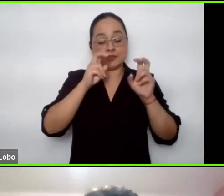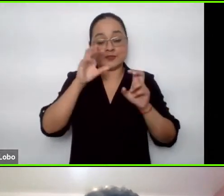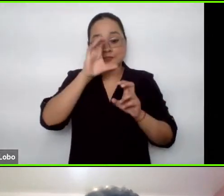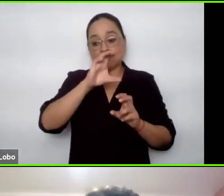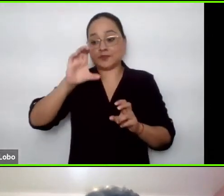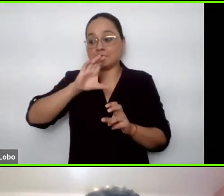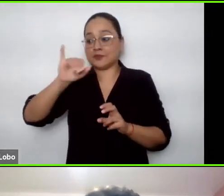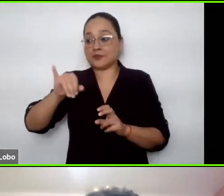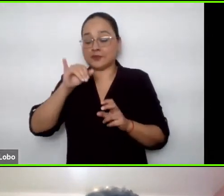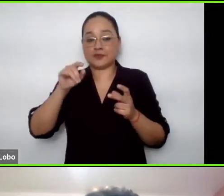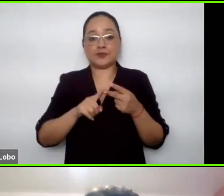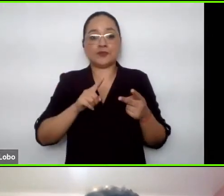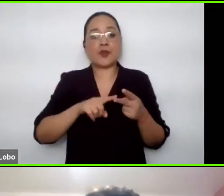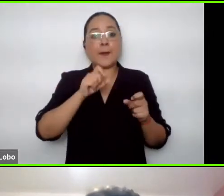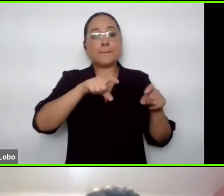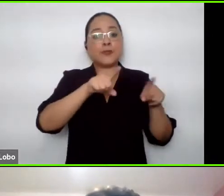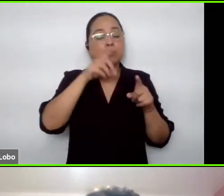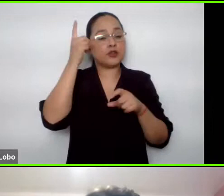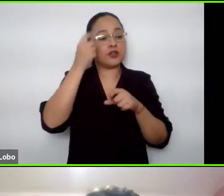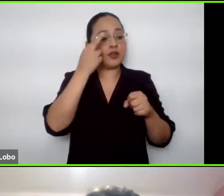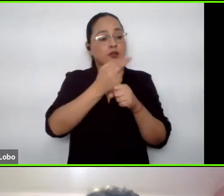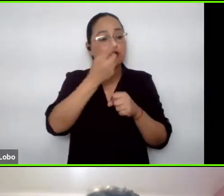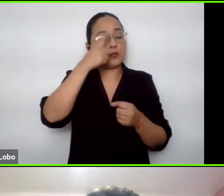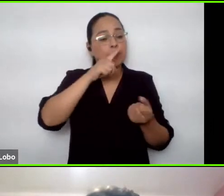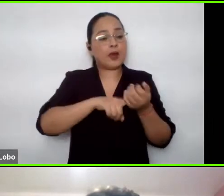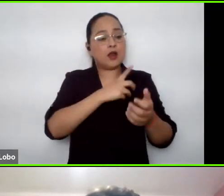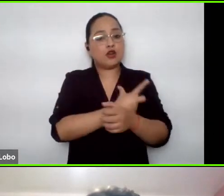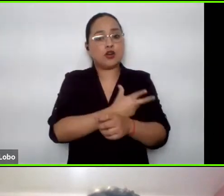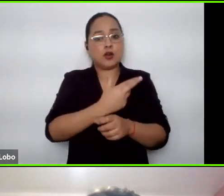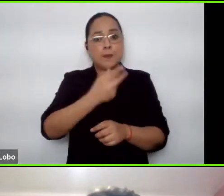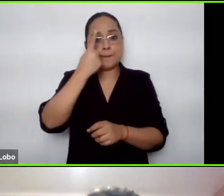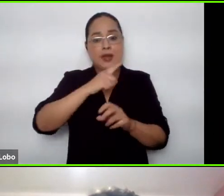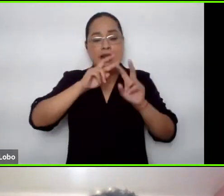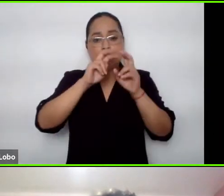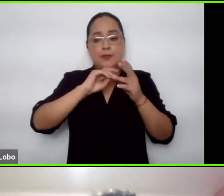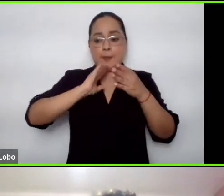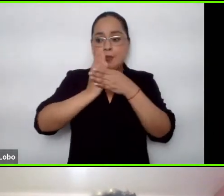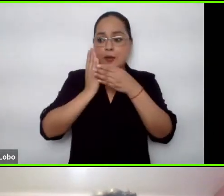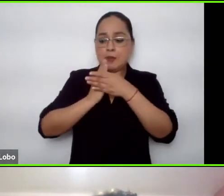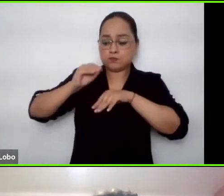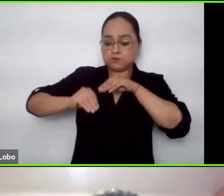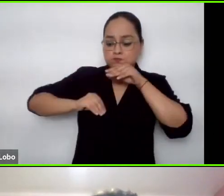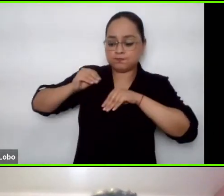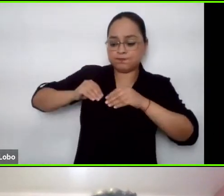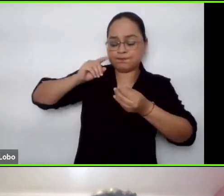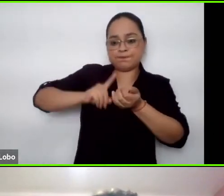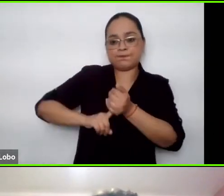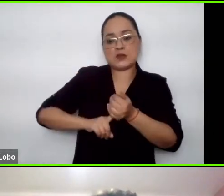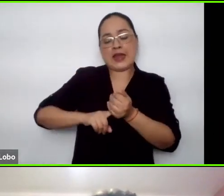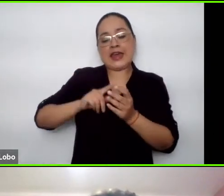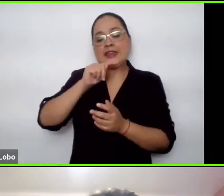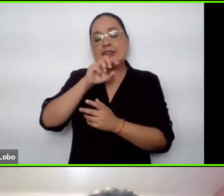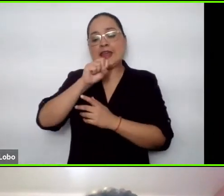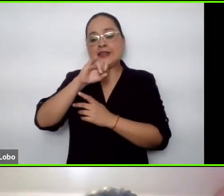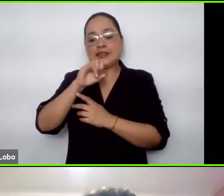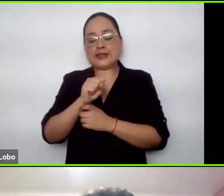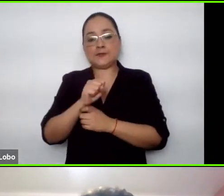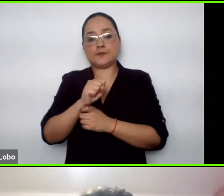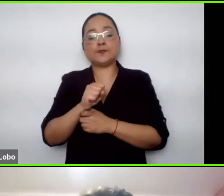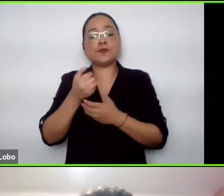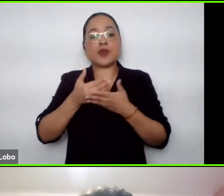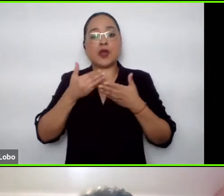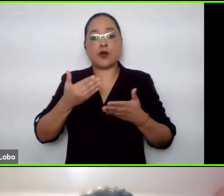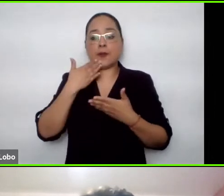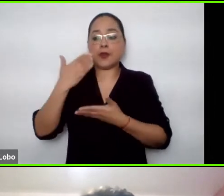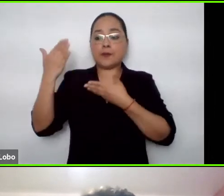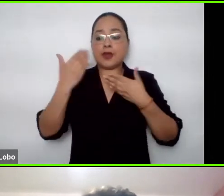doctor Ricardo Sepúlveda, director general de la Coordinación de Compilación y Sistematización de Tesis, les doy la bienvenida al tercer módulo